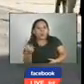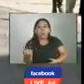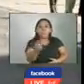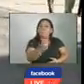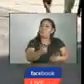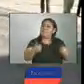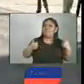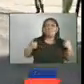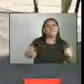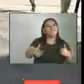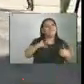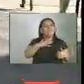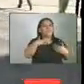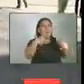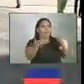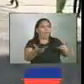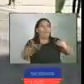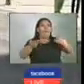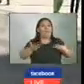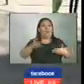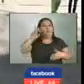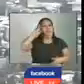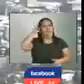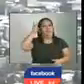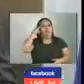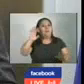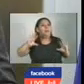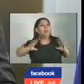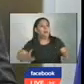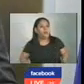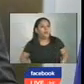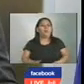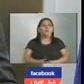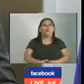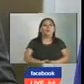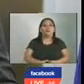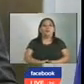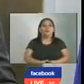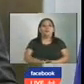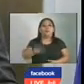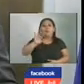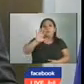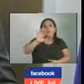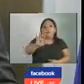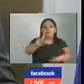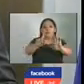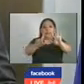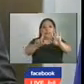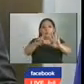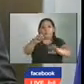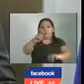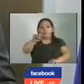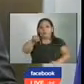se beneficiarán con esta medida y lo que implica para el Estado. Alrededor de 560.000